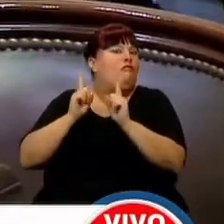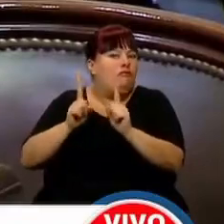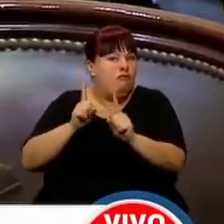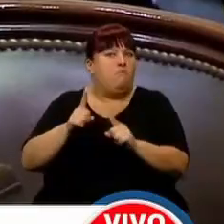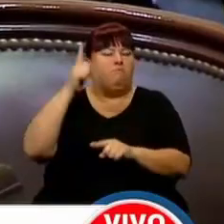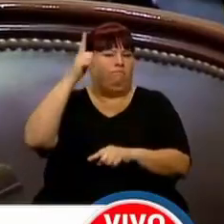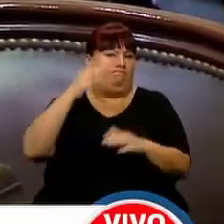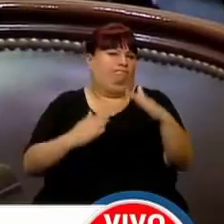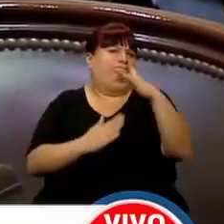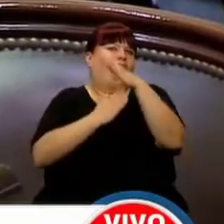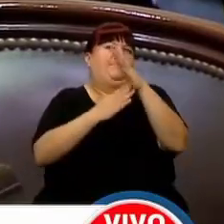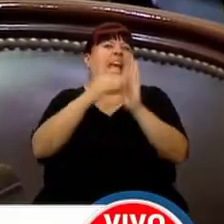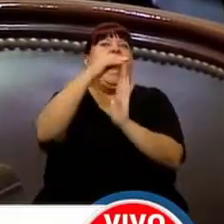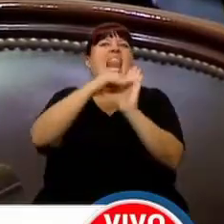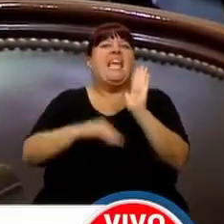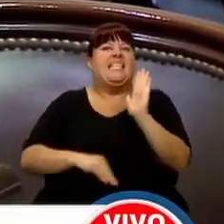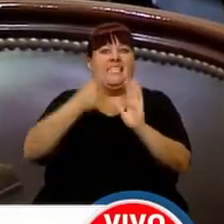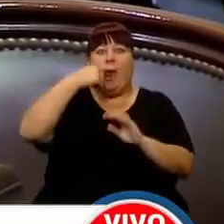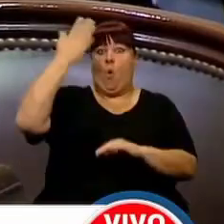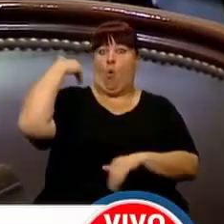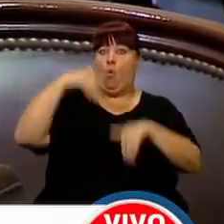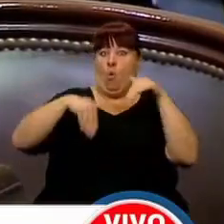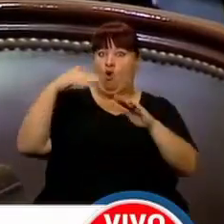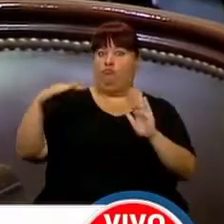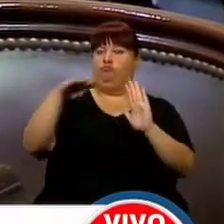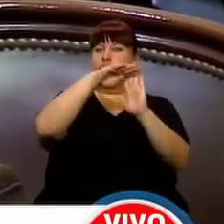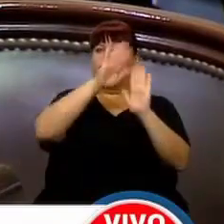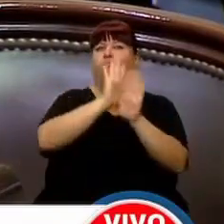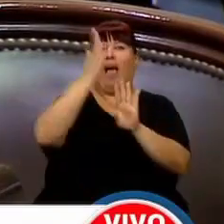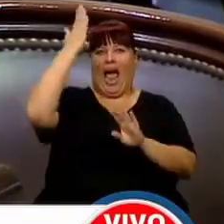sido cabeza de lista de la última elección,